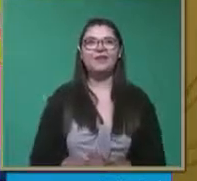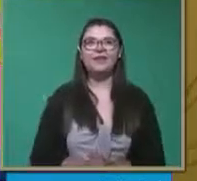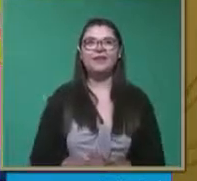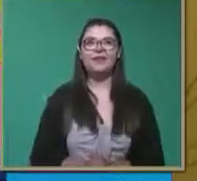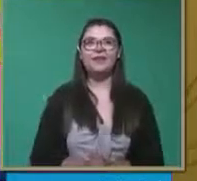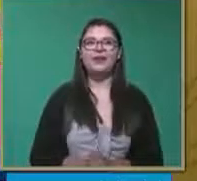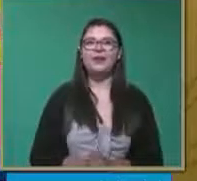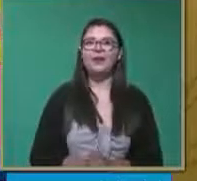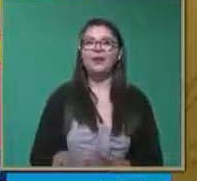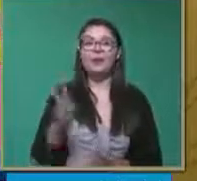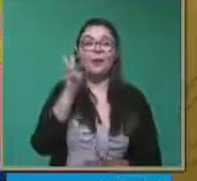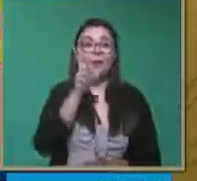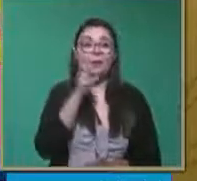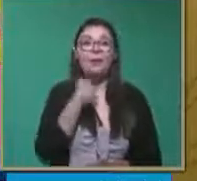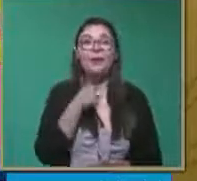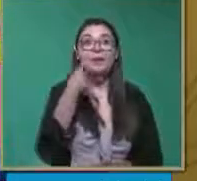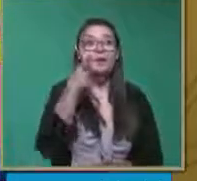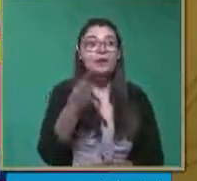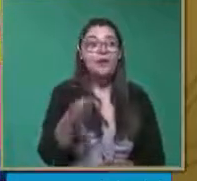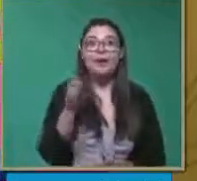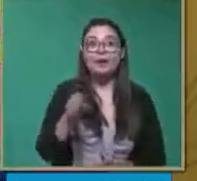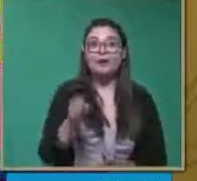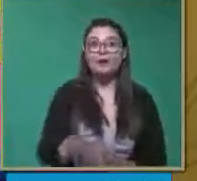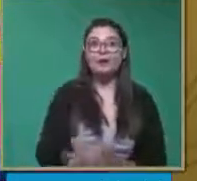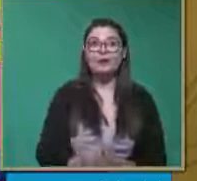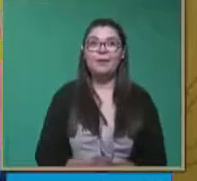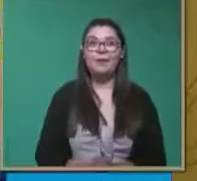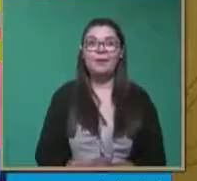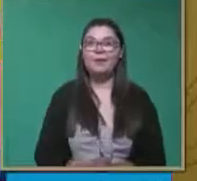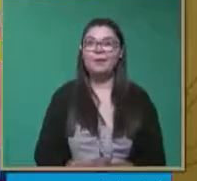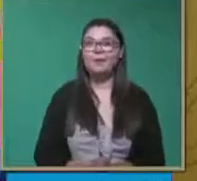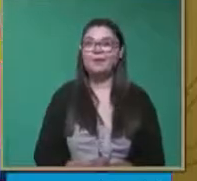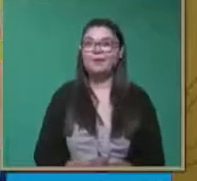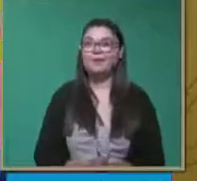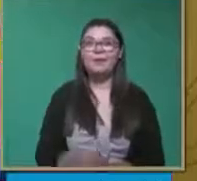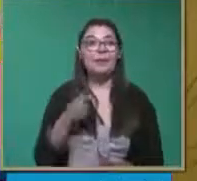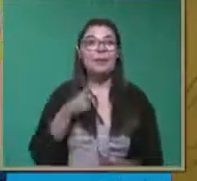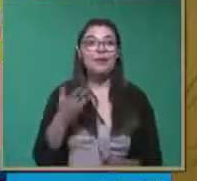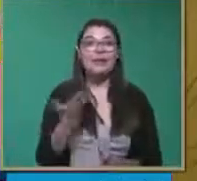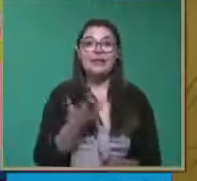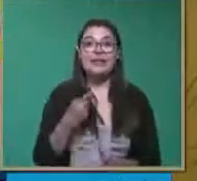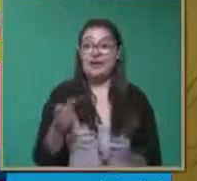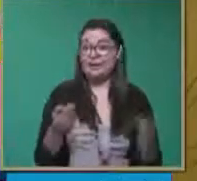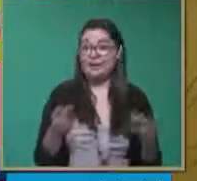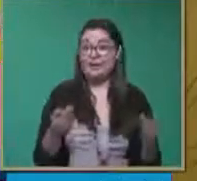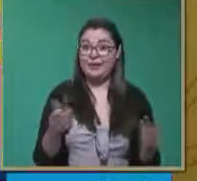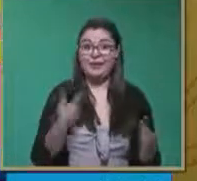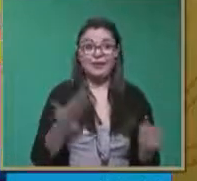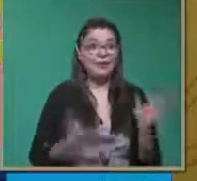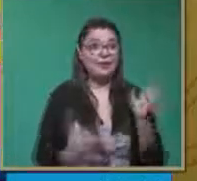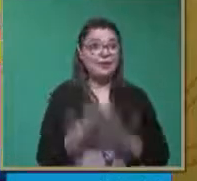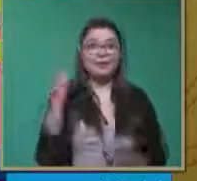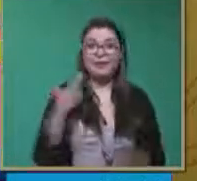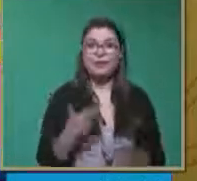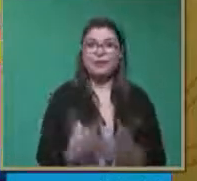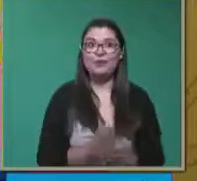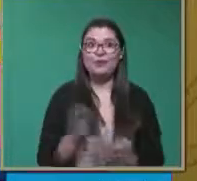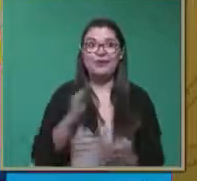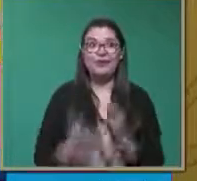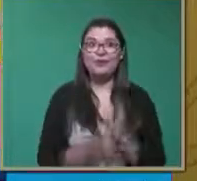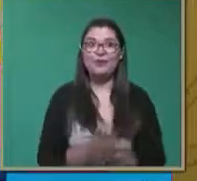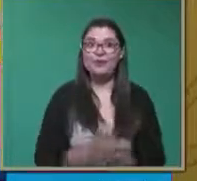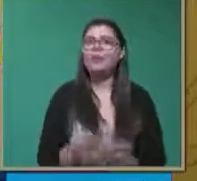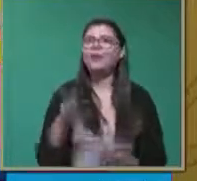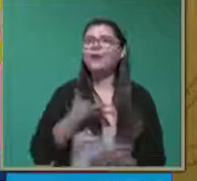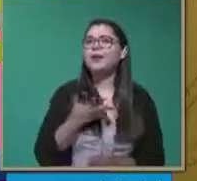que venía preparado. Ok, rapidito, maestra, rapidito, porque ya casi nos vamos a ir un corte porque les tenemos una gran sorpresa. A